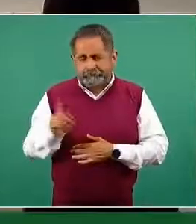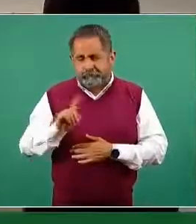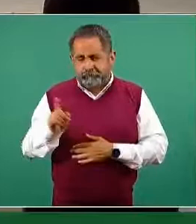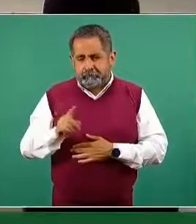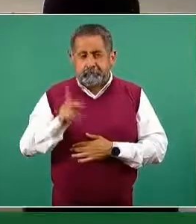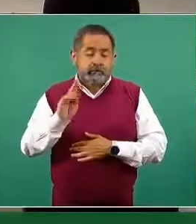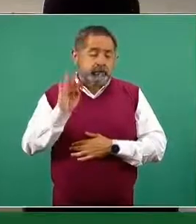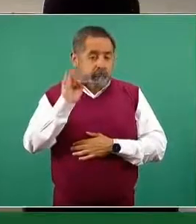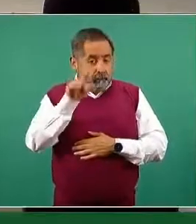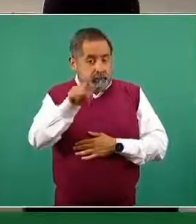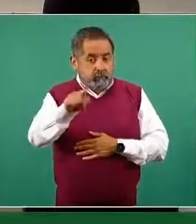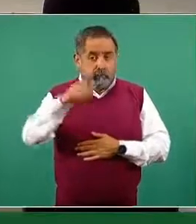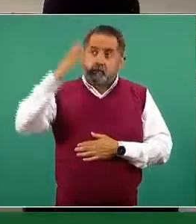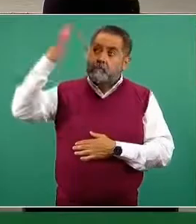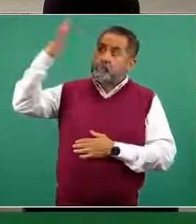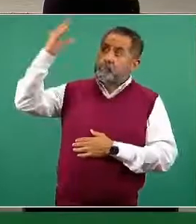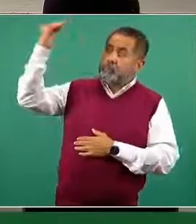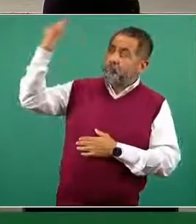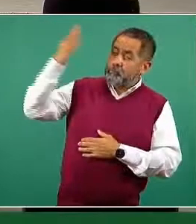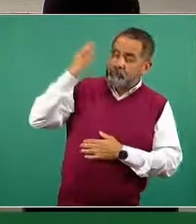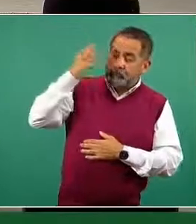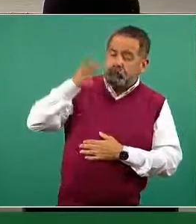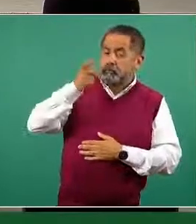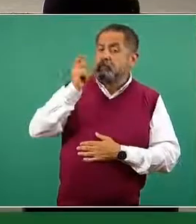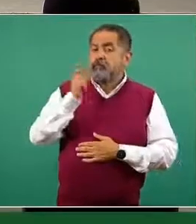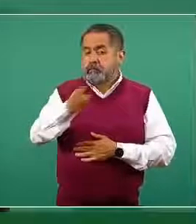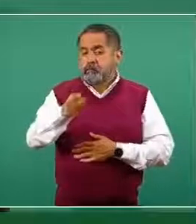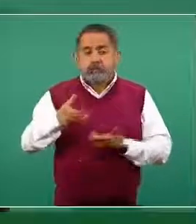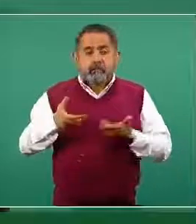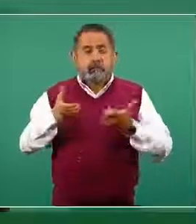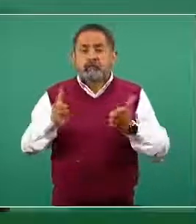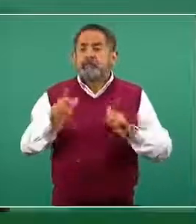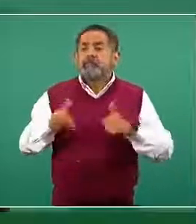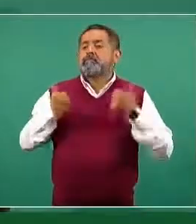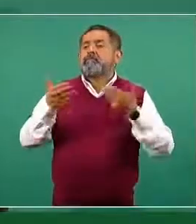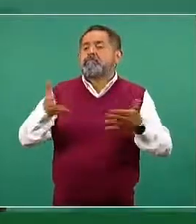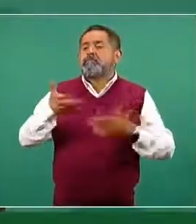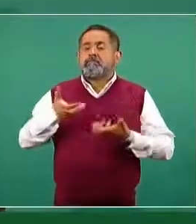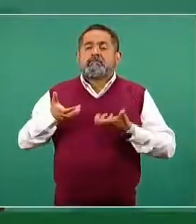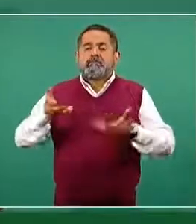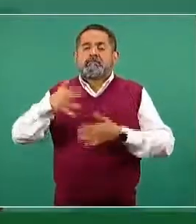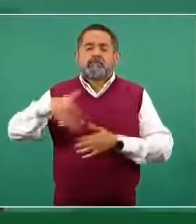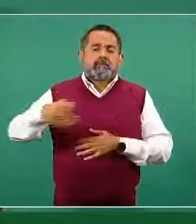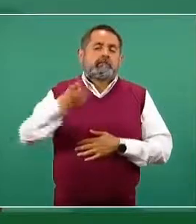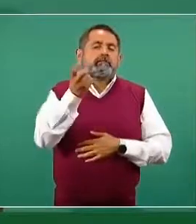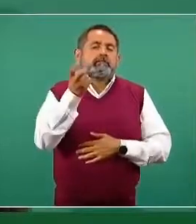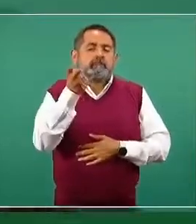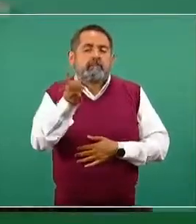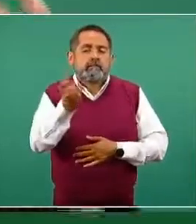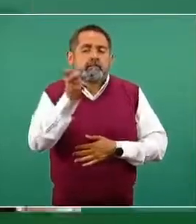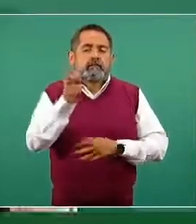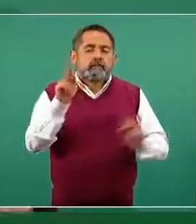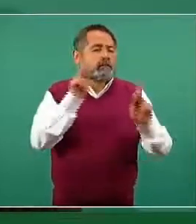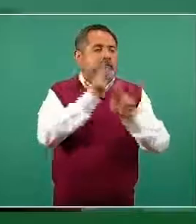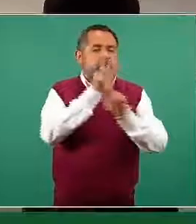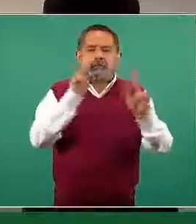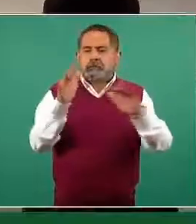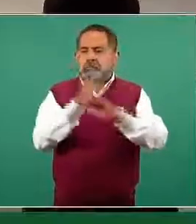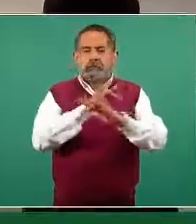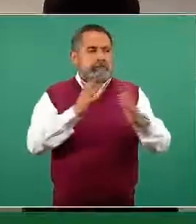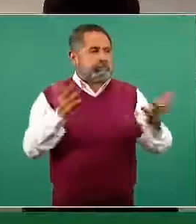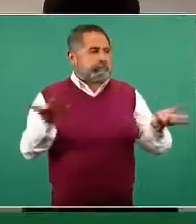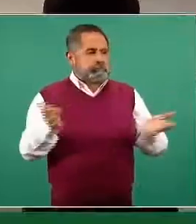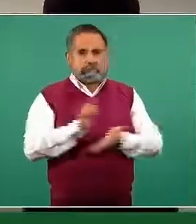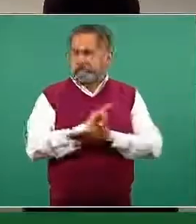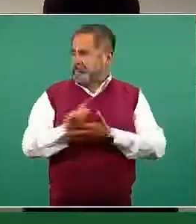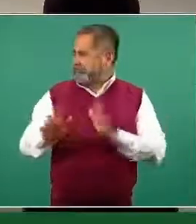está expuesta al sol, significa que está al aire libre probablemente y por lo tanto tiene todas las posibilidades